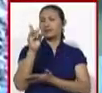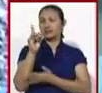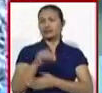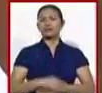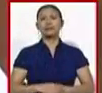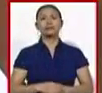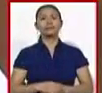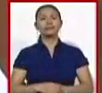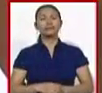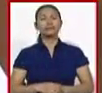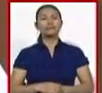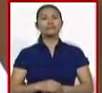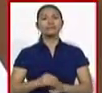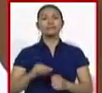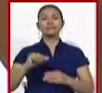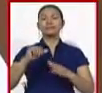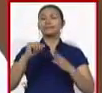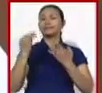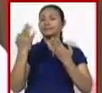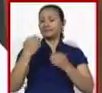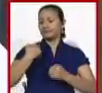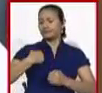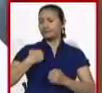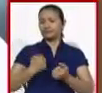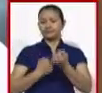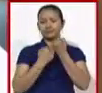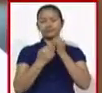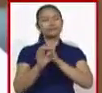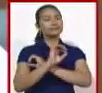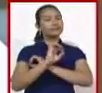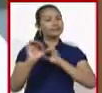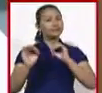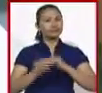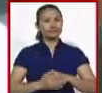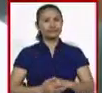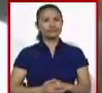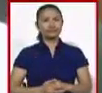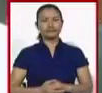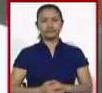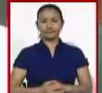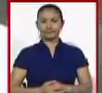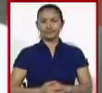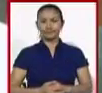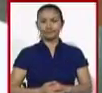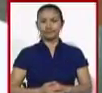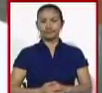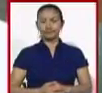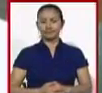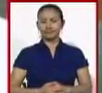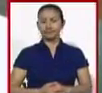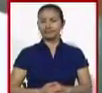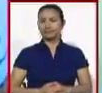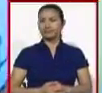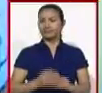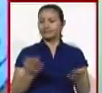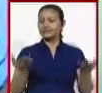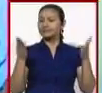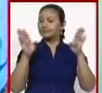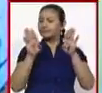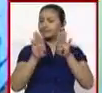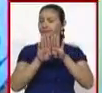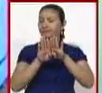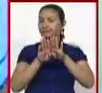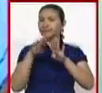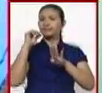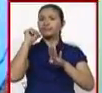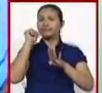Y aquí se apersonaron hasta la embajada de Argentina esperando apoyo, sin embargo no lo han conseguido. Sí, nos ha cerrado la puerta, nos ha